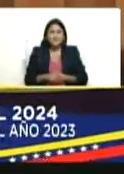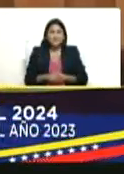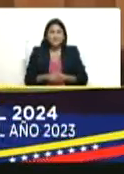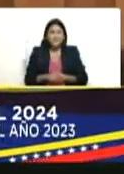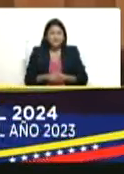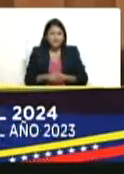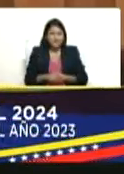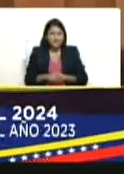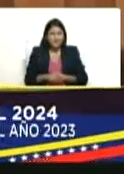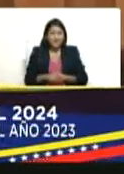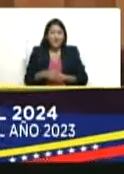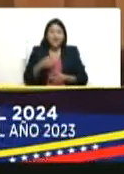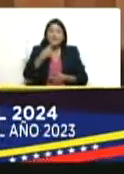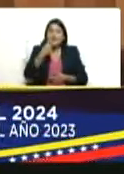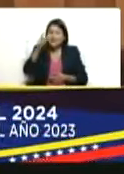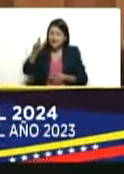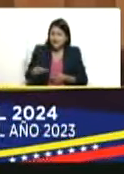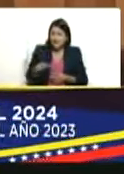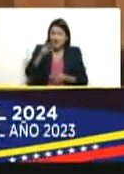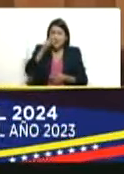Decía el magistrado